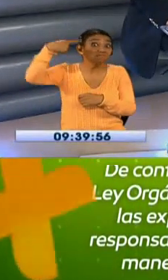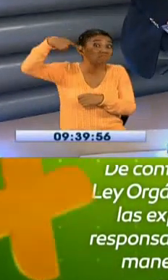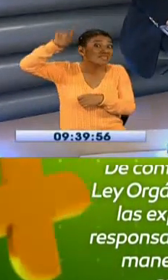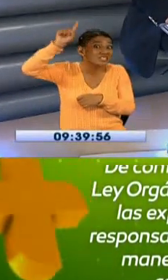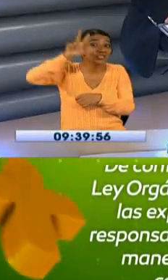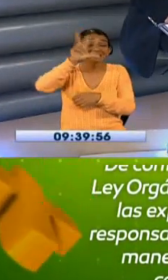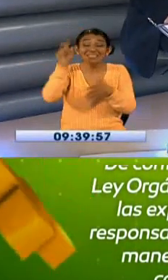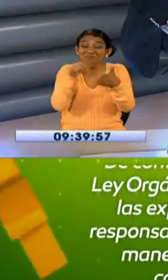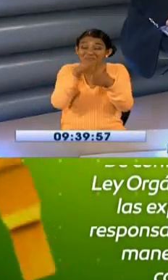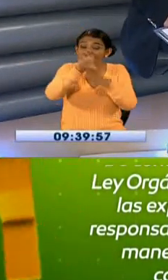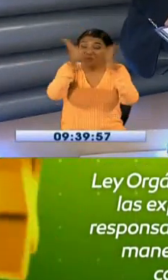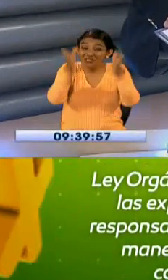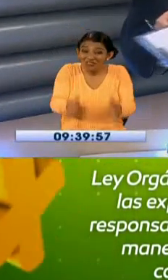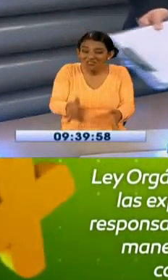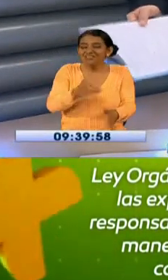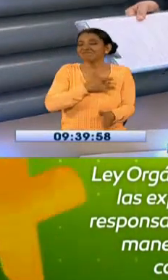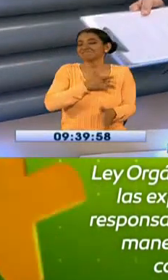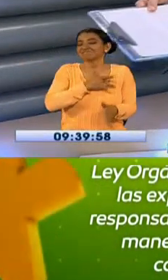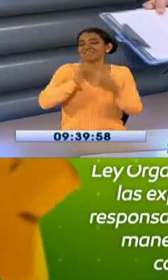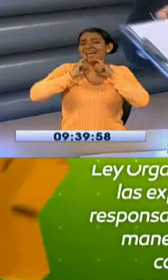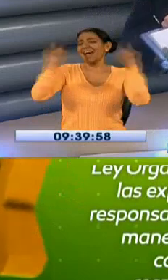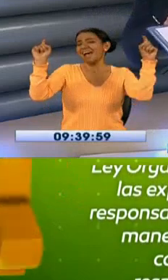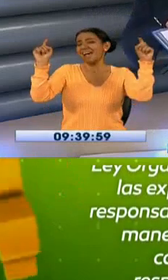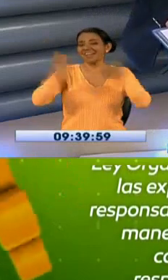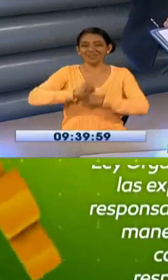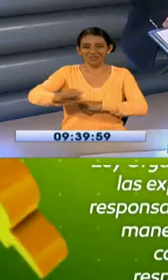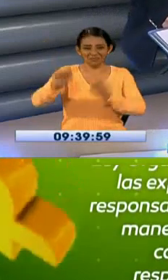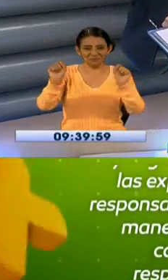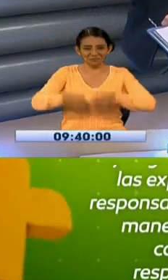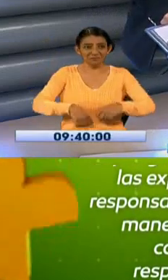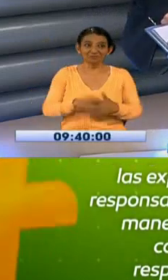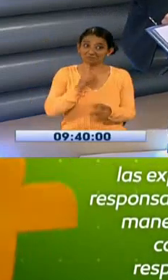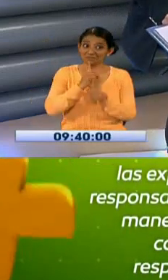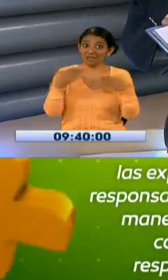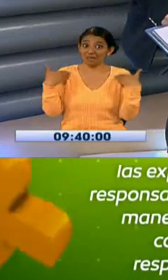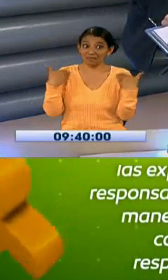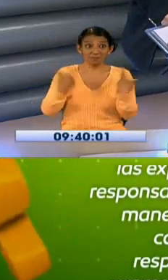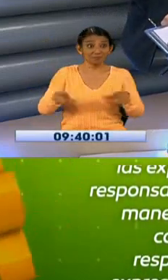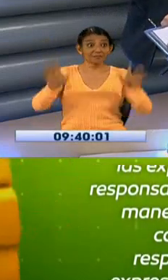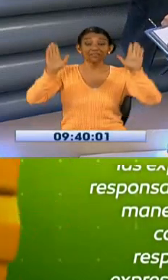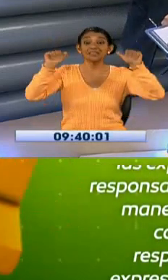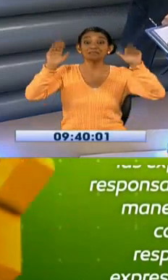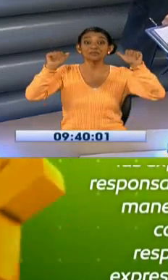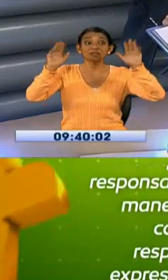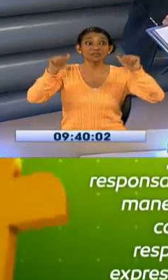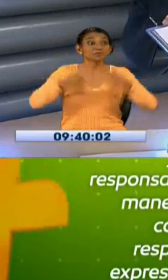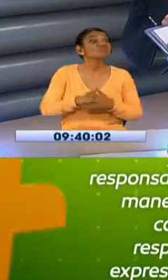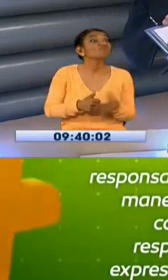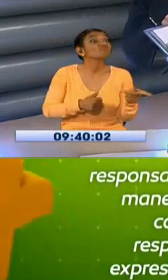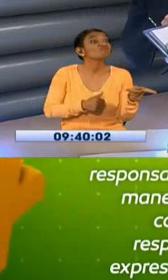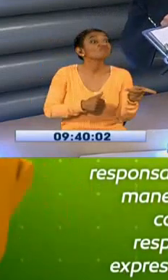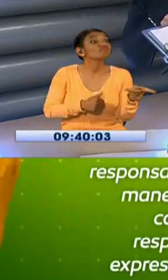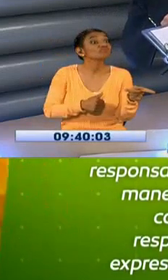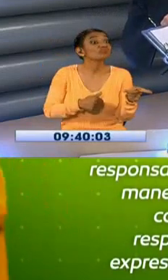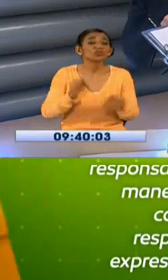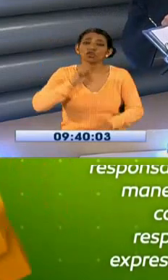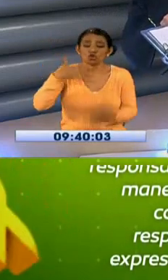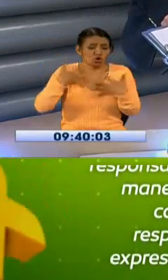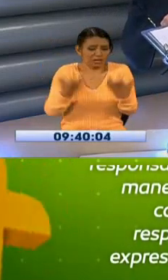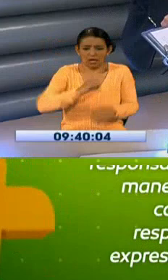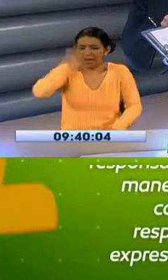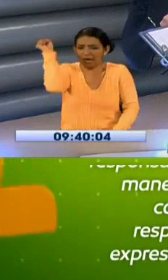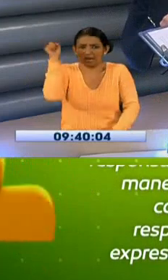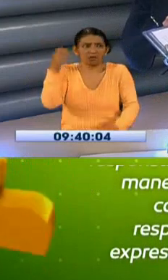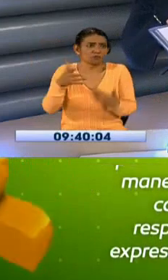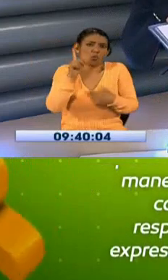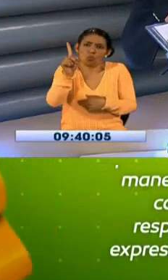16.300.000 ecuatorianos la oportunidad de gritar los goles, Dani. Así es, una alegría, pero nosotros nos despedimos con nuestro pronóstico. Bueno, que gane, yo no digo cuánto,